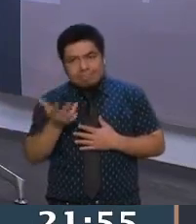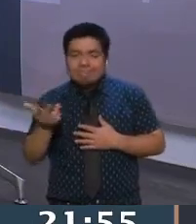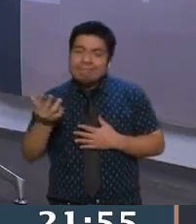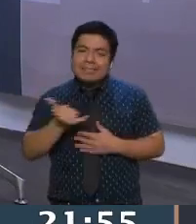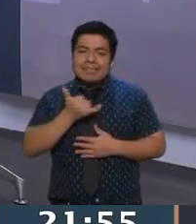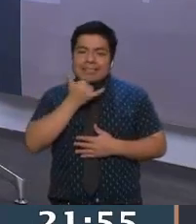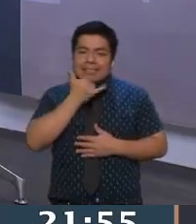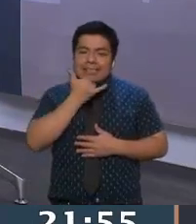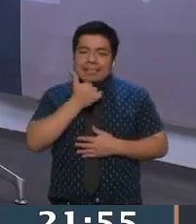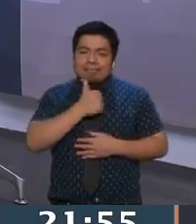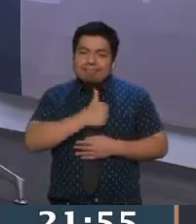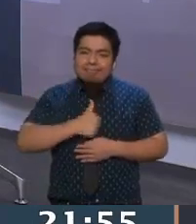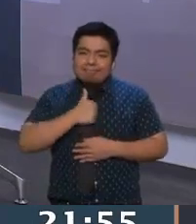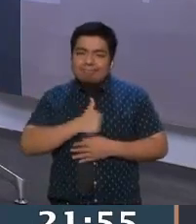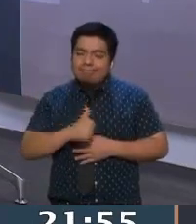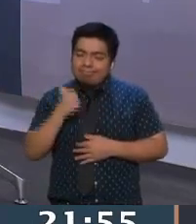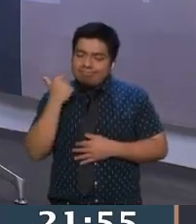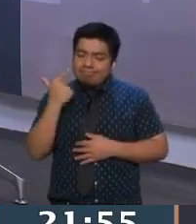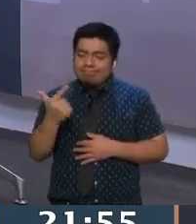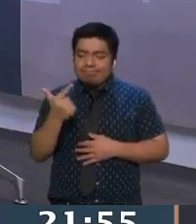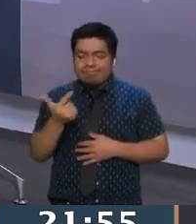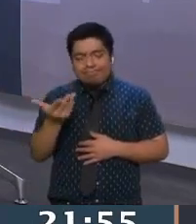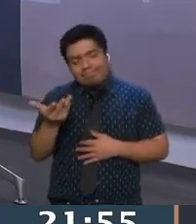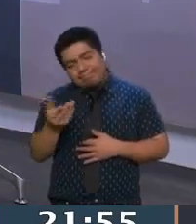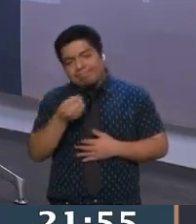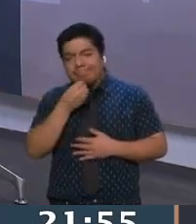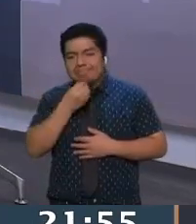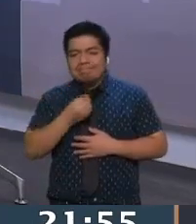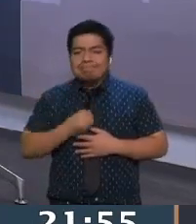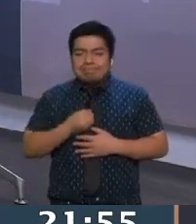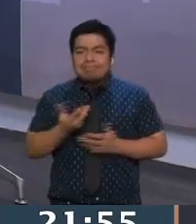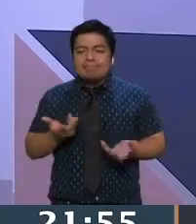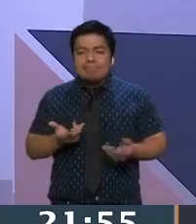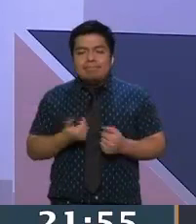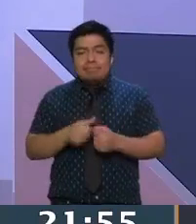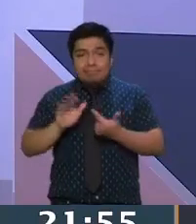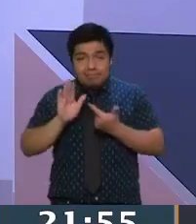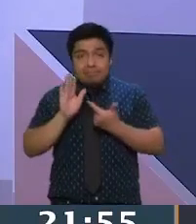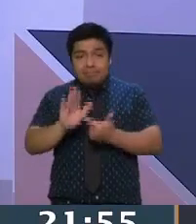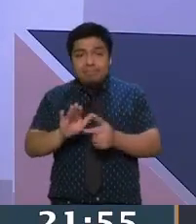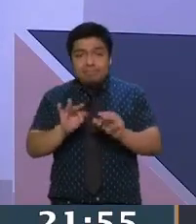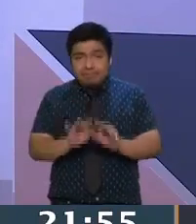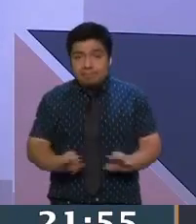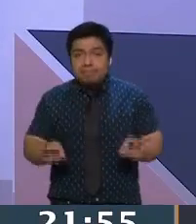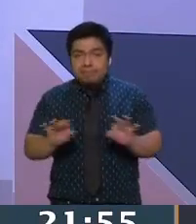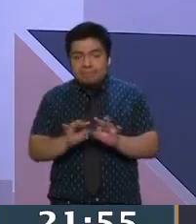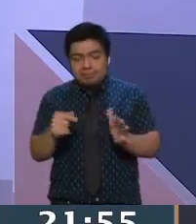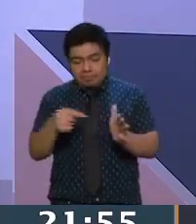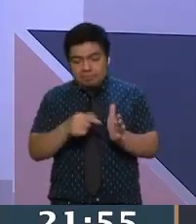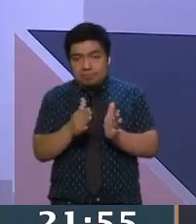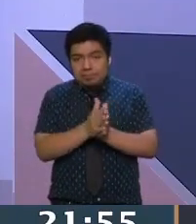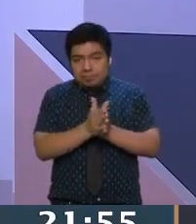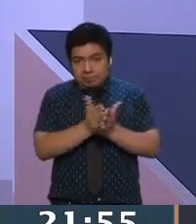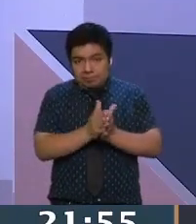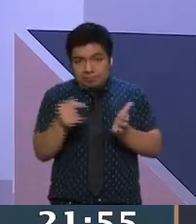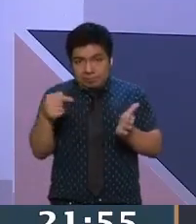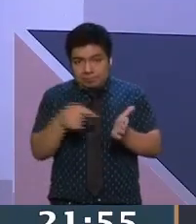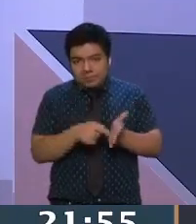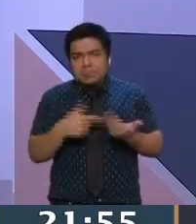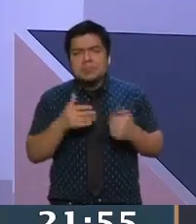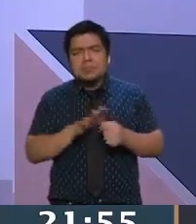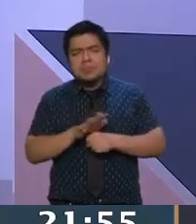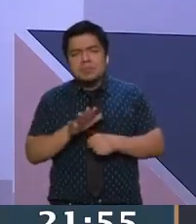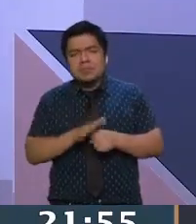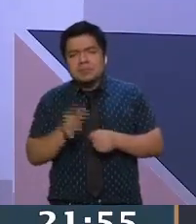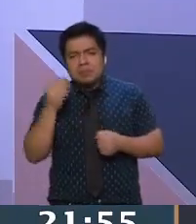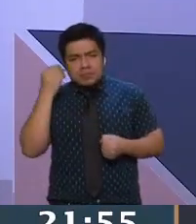la noche, claro, porque a mí sí me gustaría ir a la presentación. Sí, será una presentación muy, muy interesante. Otro de los valores que tiene esta enciclopedia